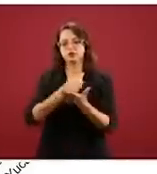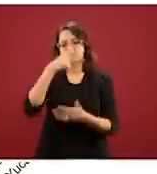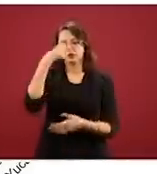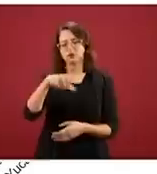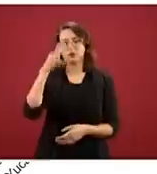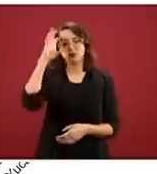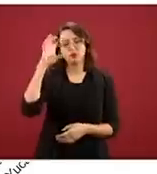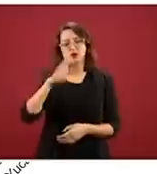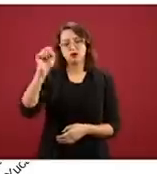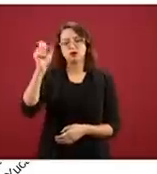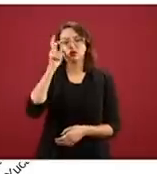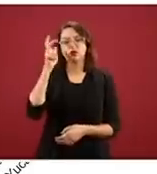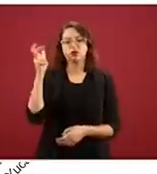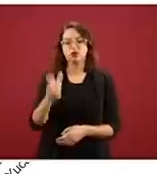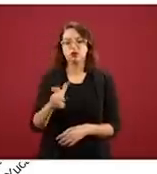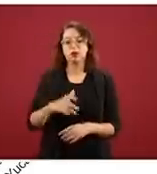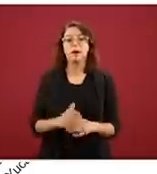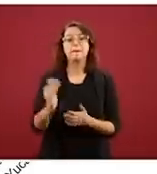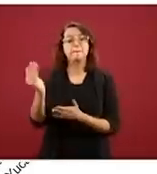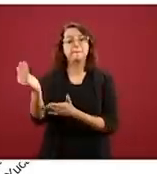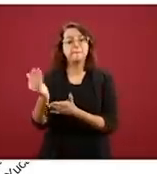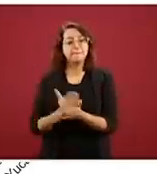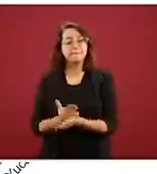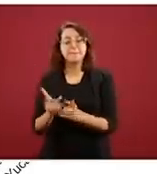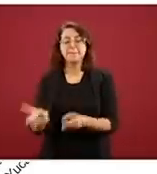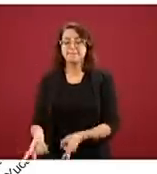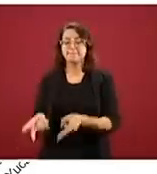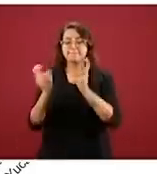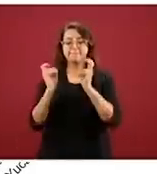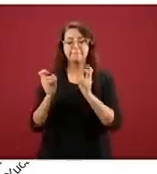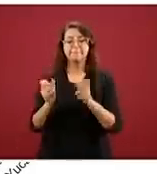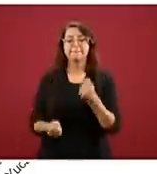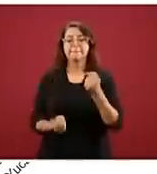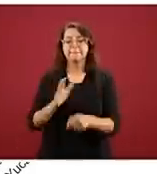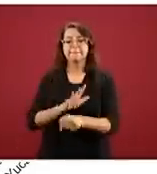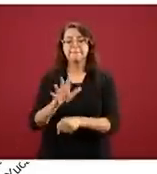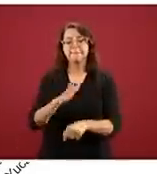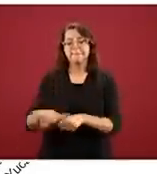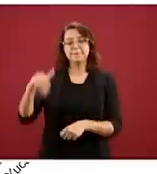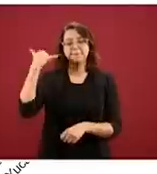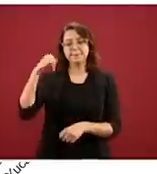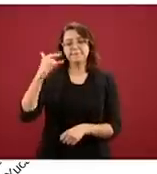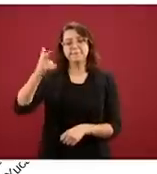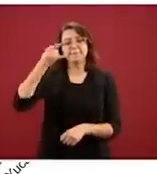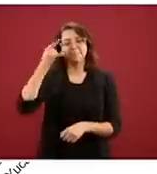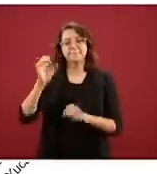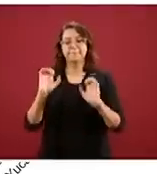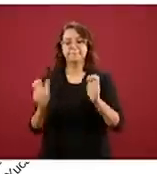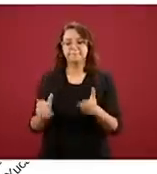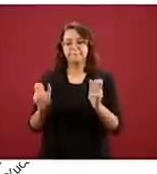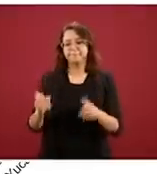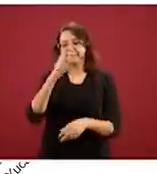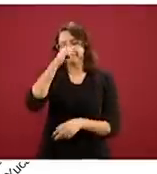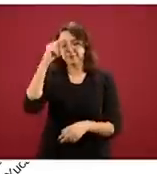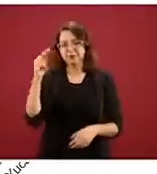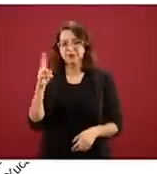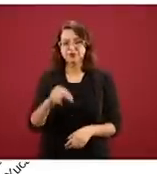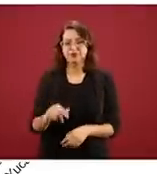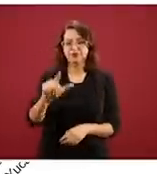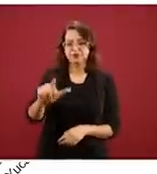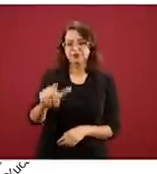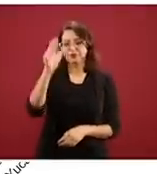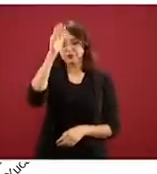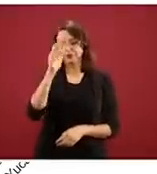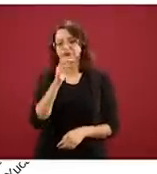Morelos, Hidalgo. A la inversa, donde hay menos robo de vehículos, Yucatán, Campeche, Chiapas, Nayarit, Nuevo León,